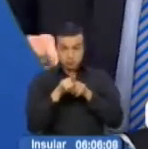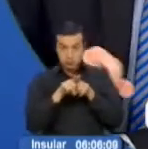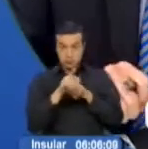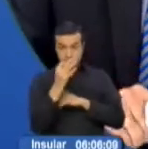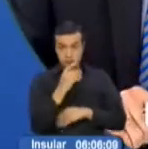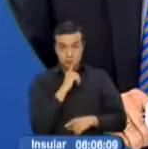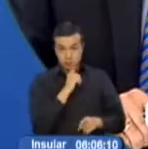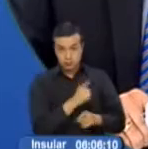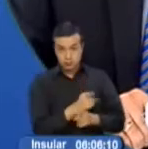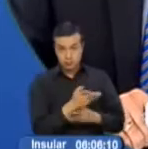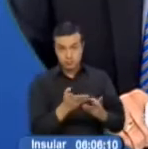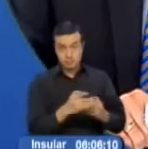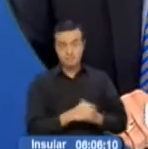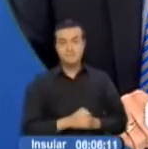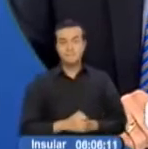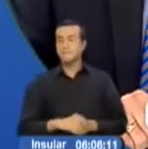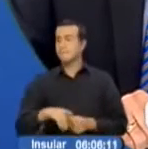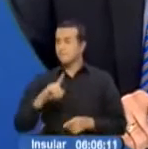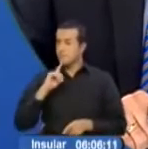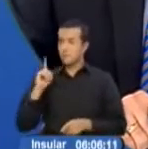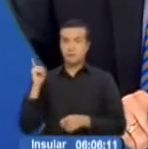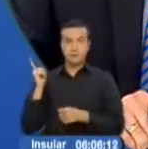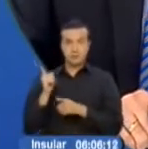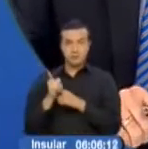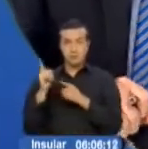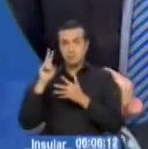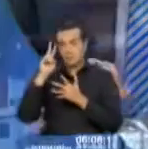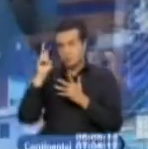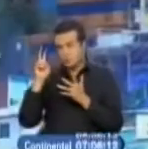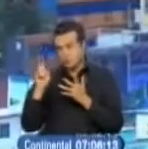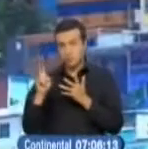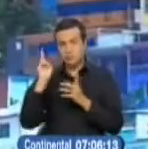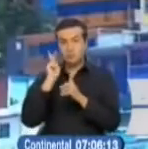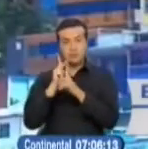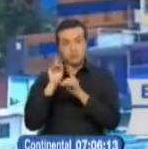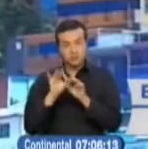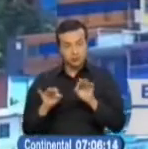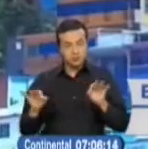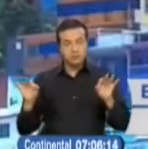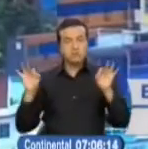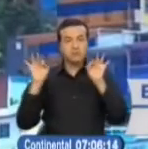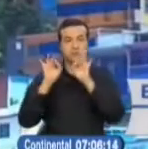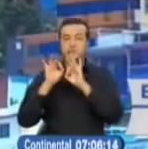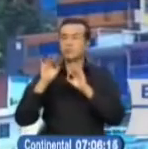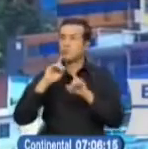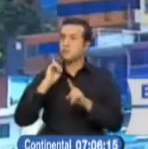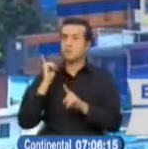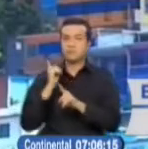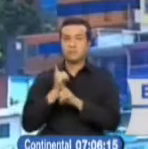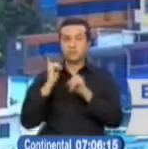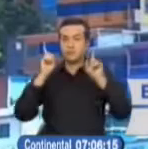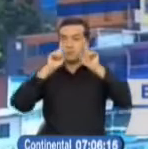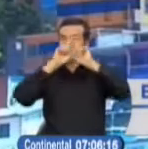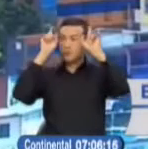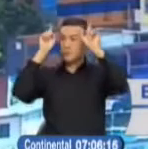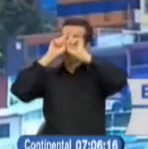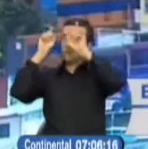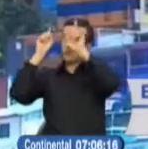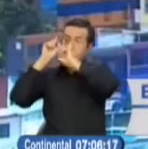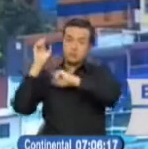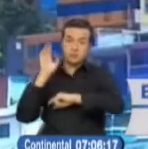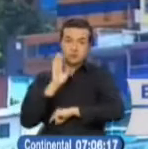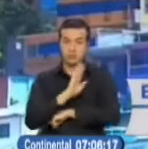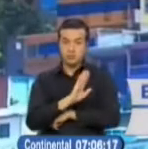también. Por supuesto, y ese es uno de los puntos principales. Sí, y las empresas tienen también